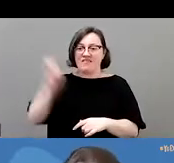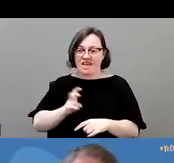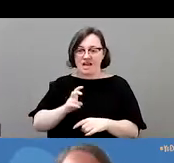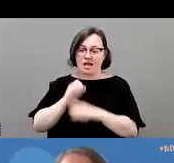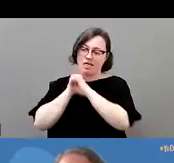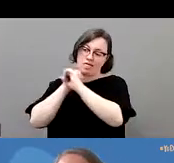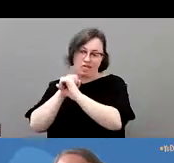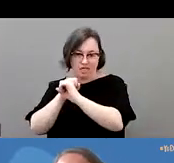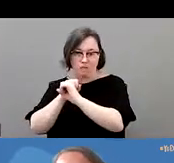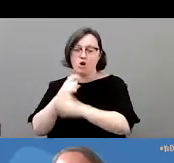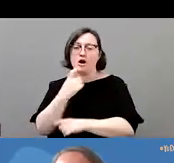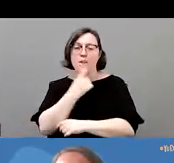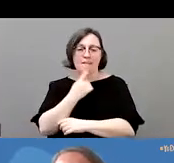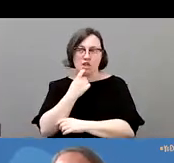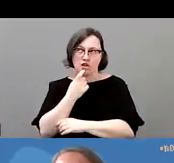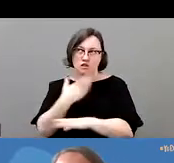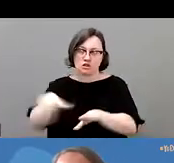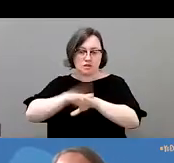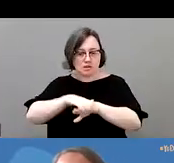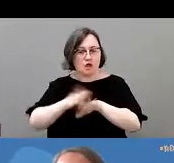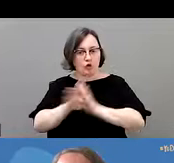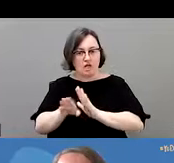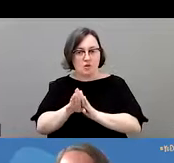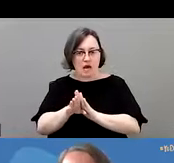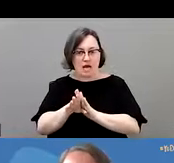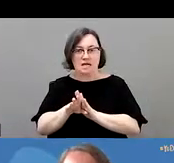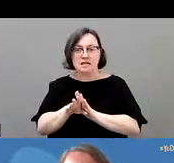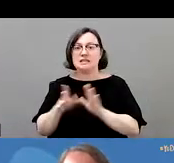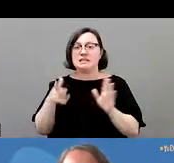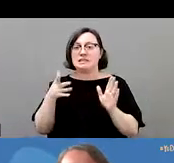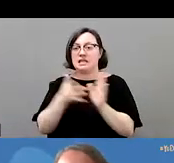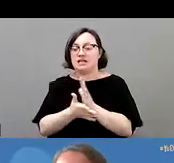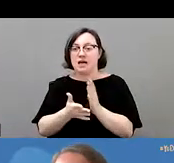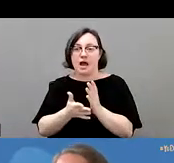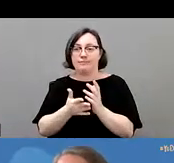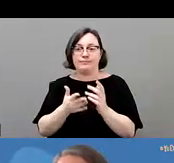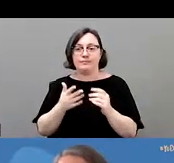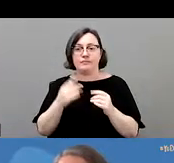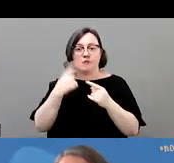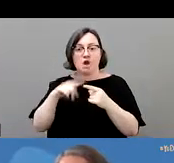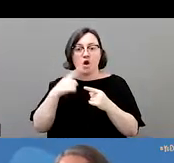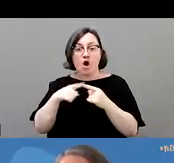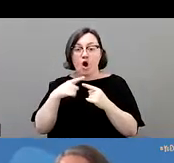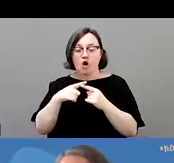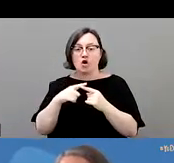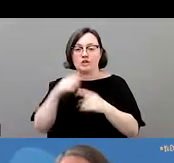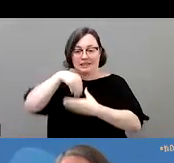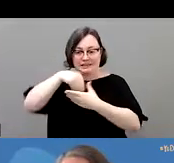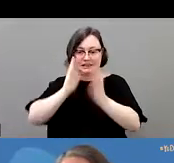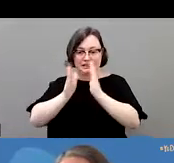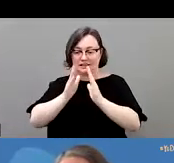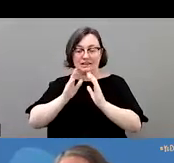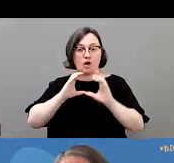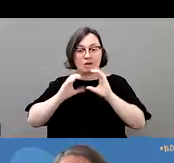sí algunos mitos que hacen que se retrase muchas veces el empezar con sistemas